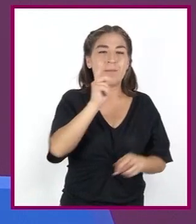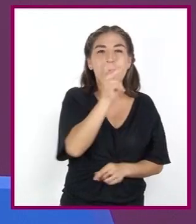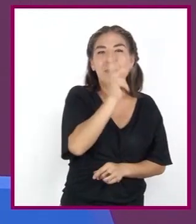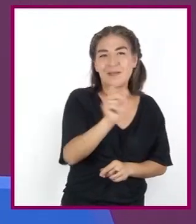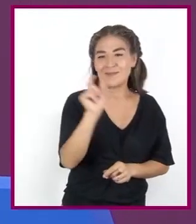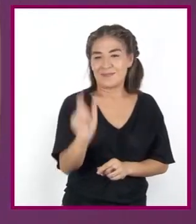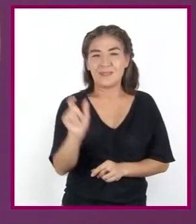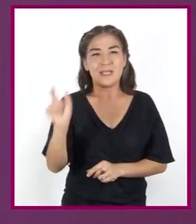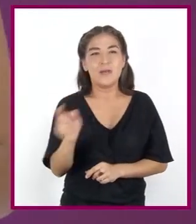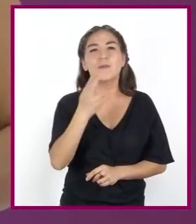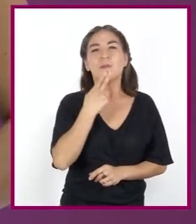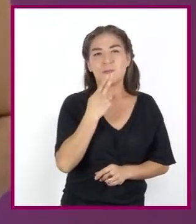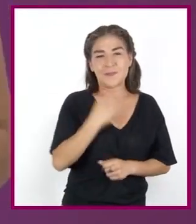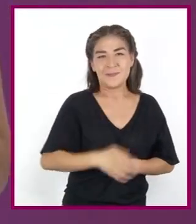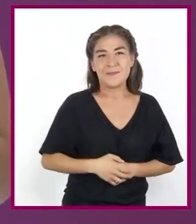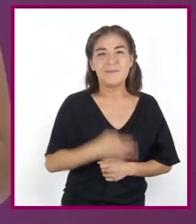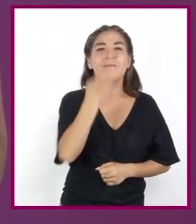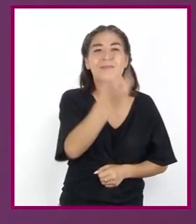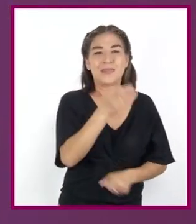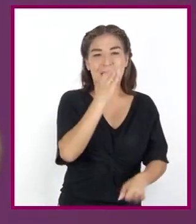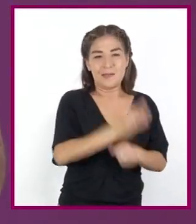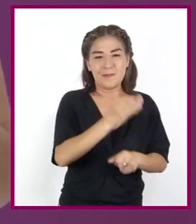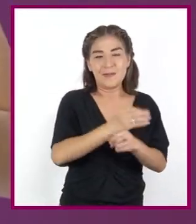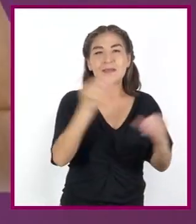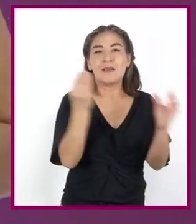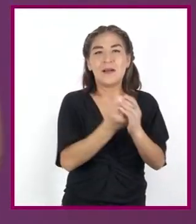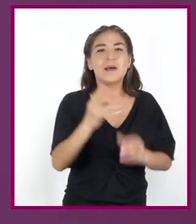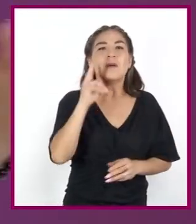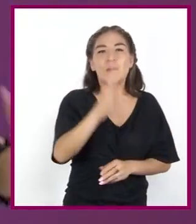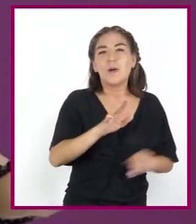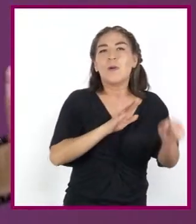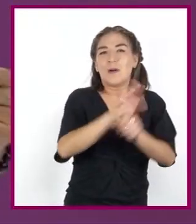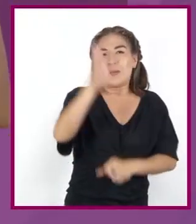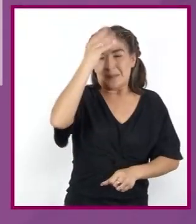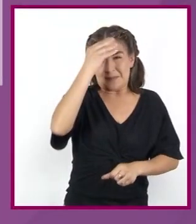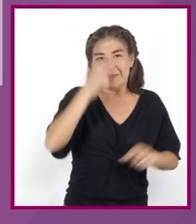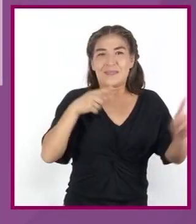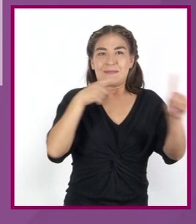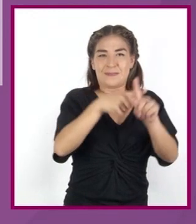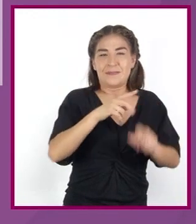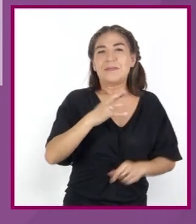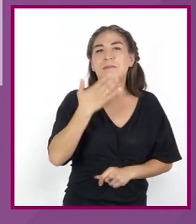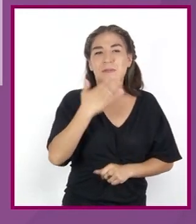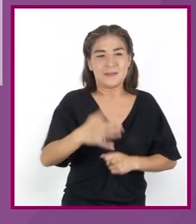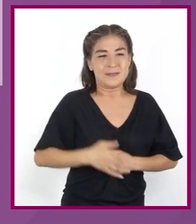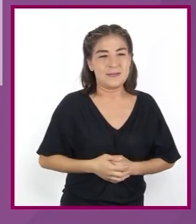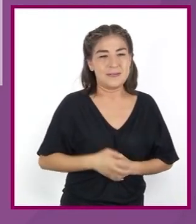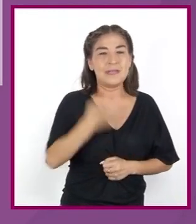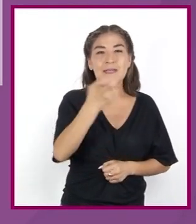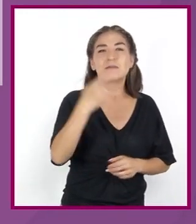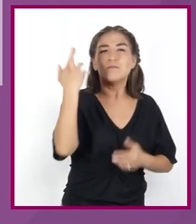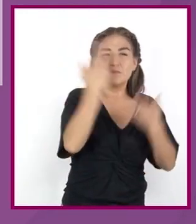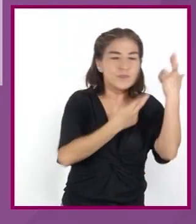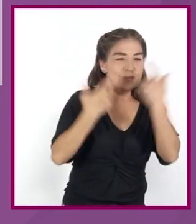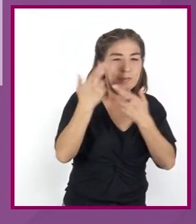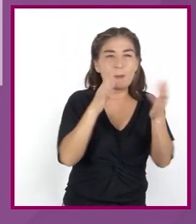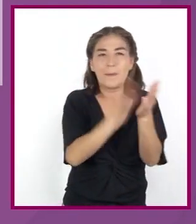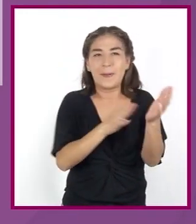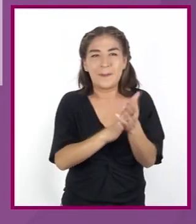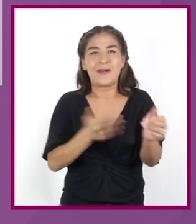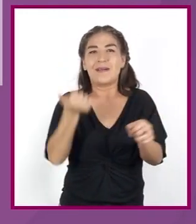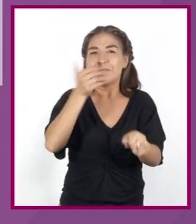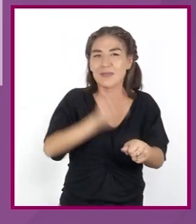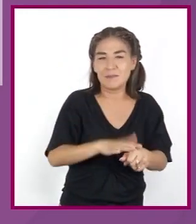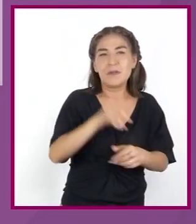utilizan. Así es, en esta sesión vimos el aprendizaje esperado. Analiza documentos administrativos